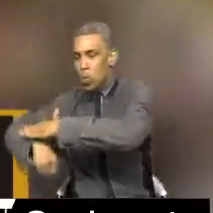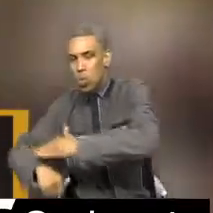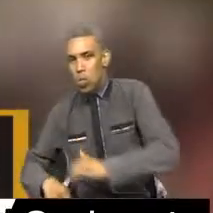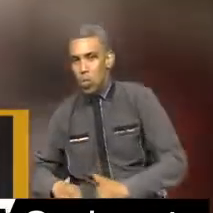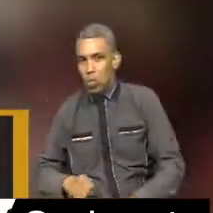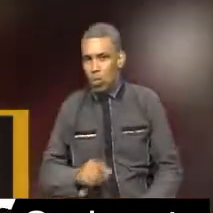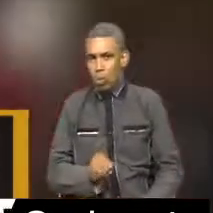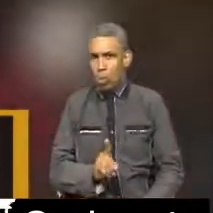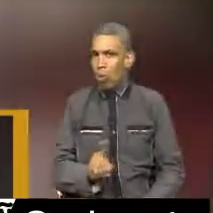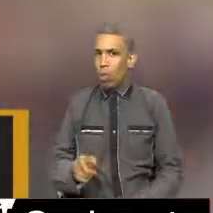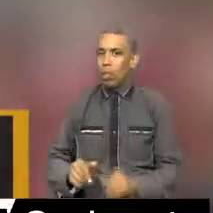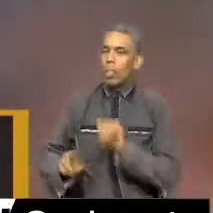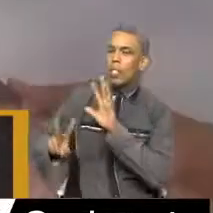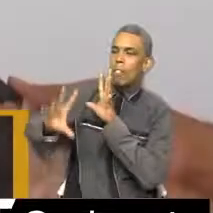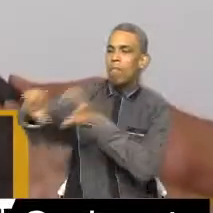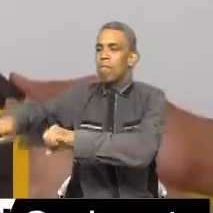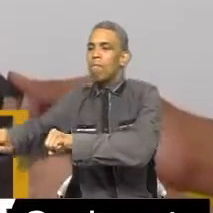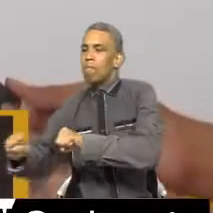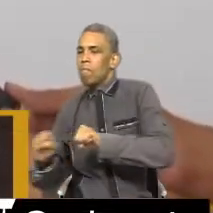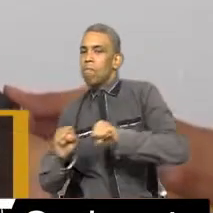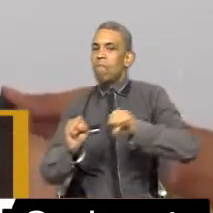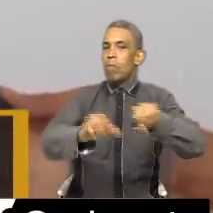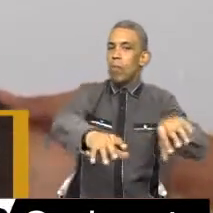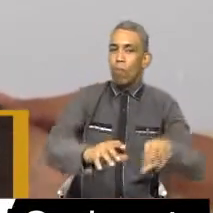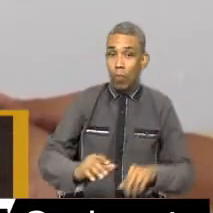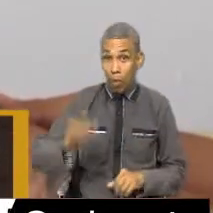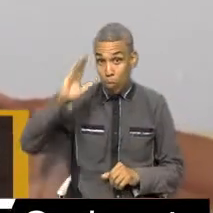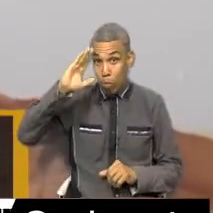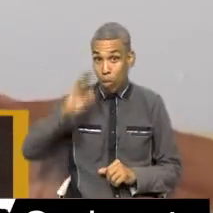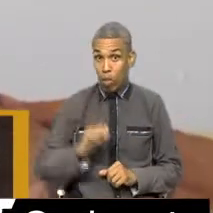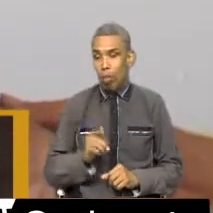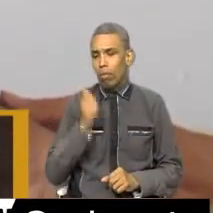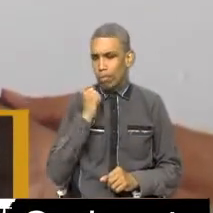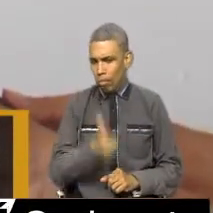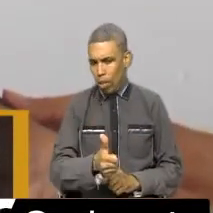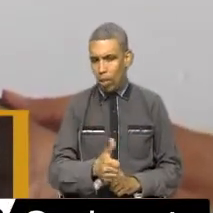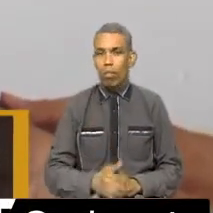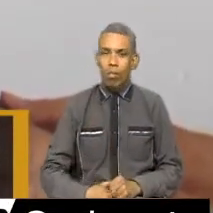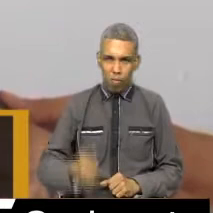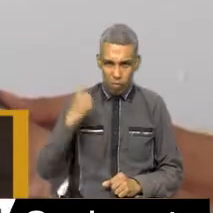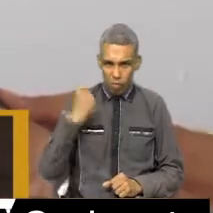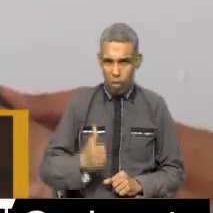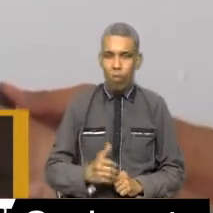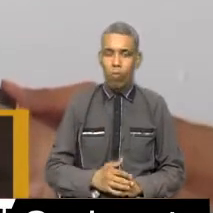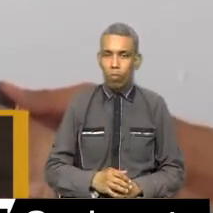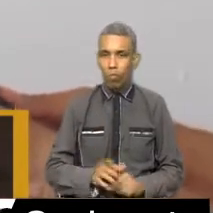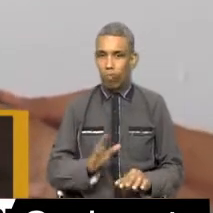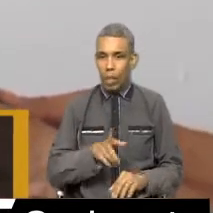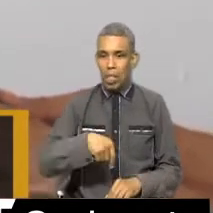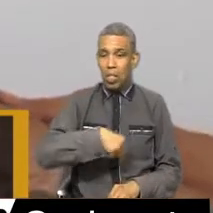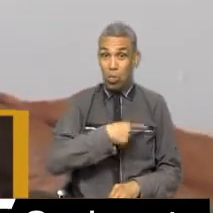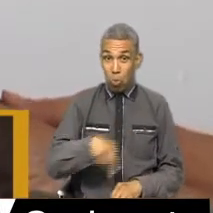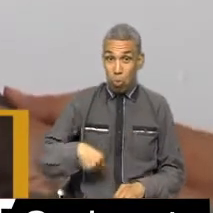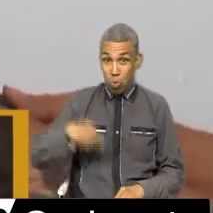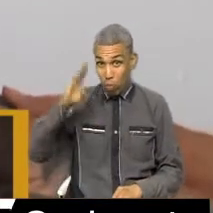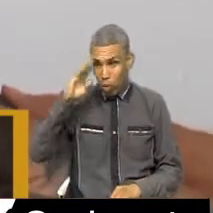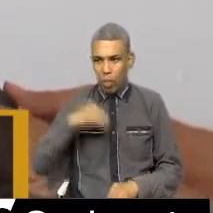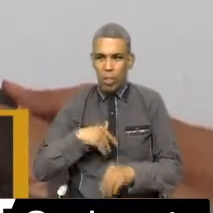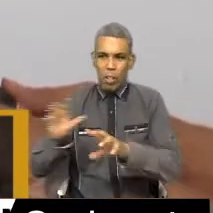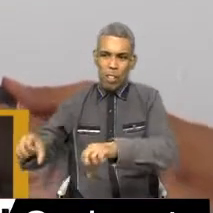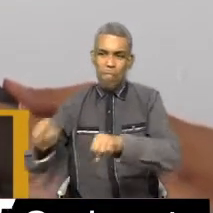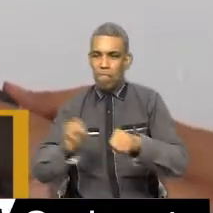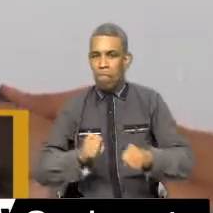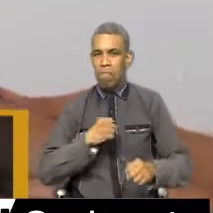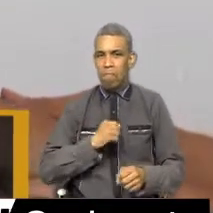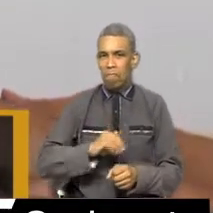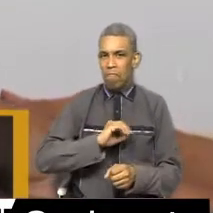manos. Los condujeron hasta la estación de policía y allí los capturamos para ponerlo a disposición de la Fiscalía General de la Nación y